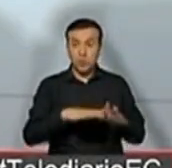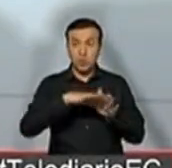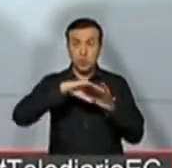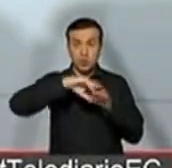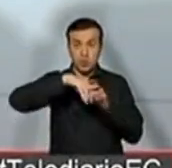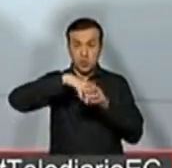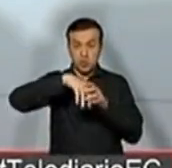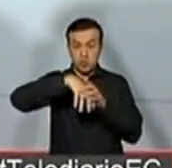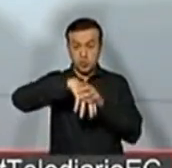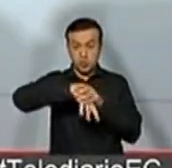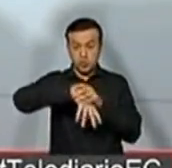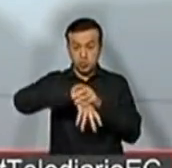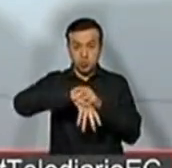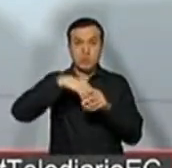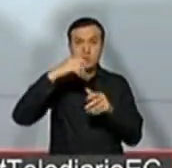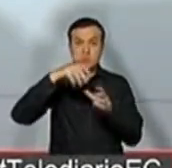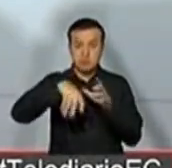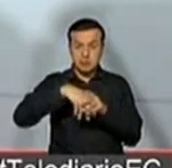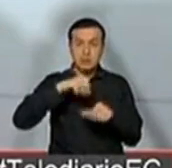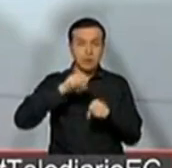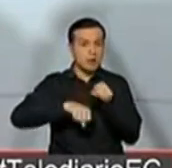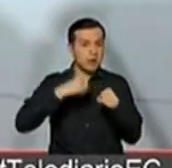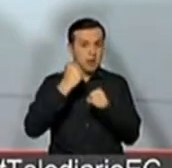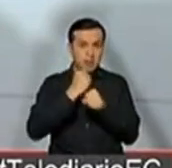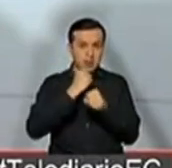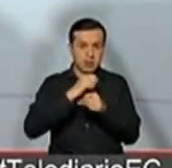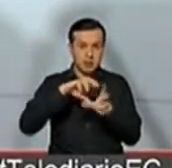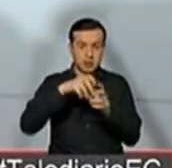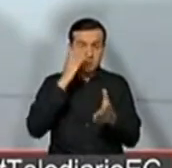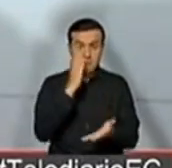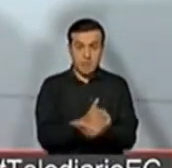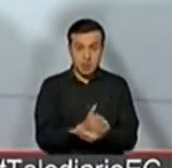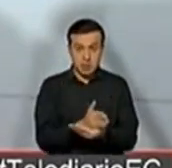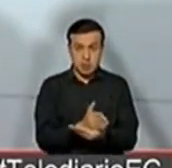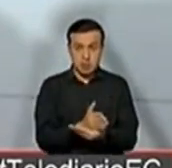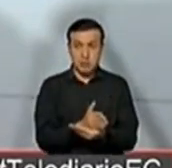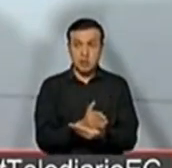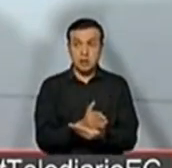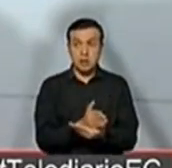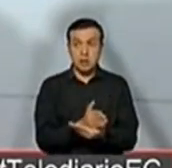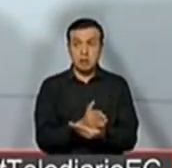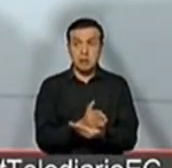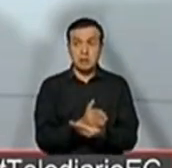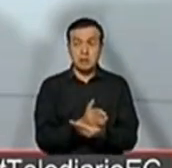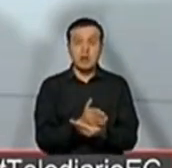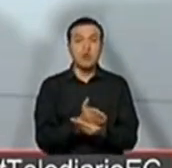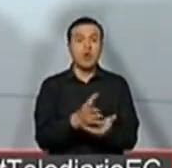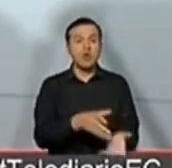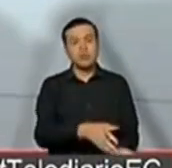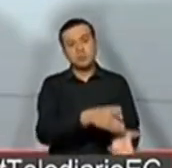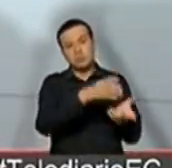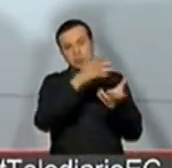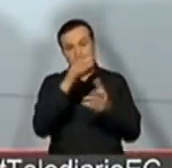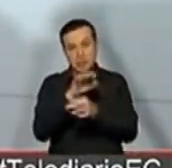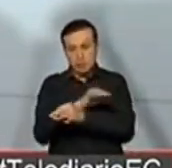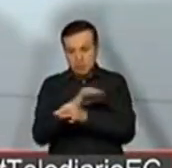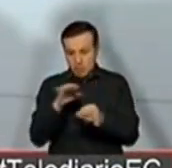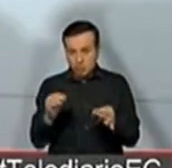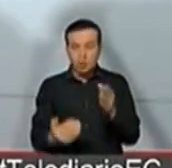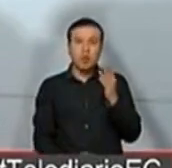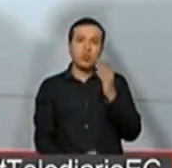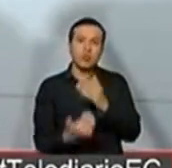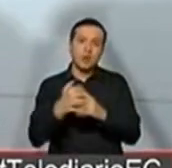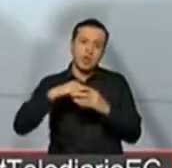que tiene que estar continuamente trabajando, si usted la para, después tiene que limpiarla, hay que hacer unas